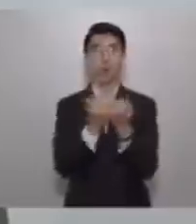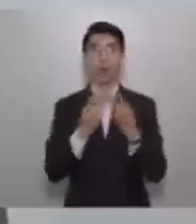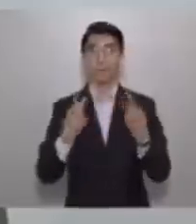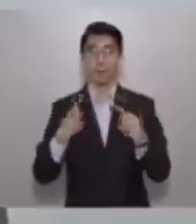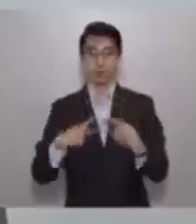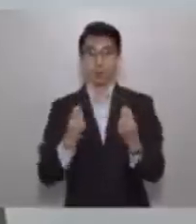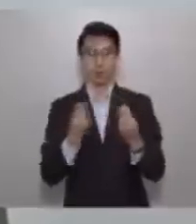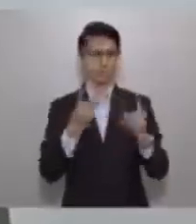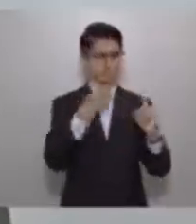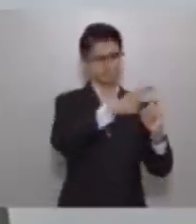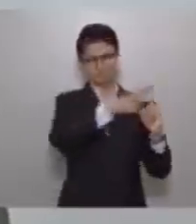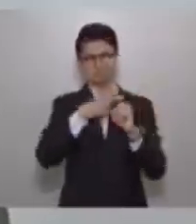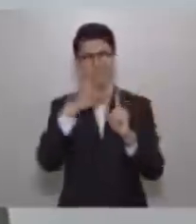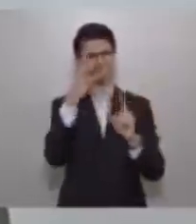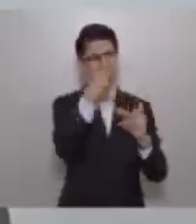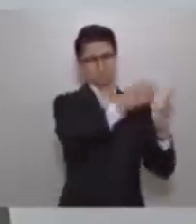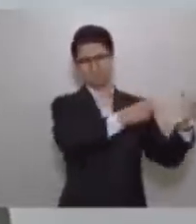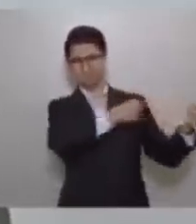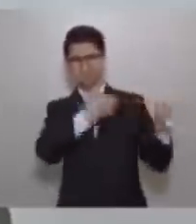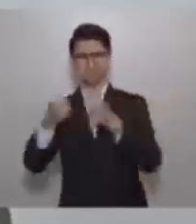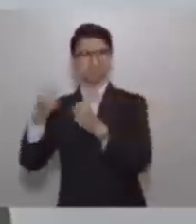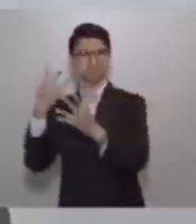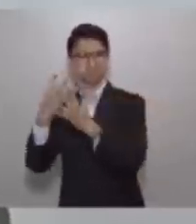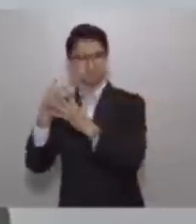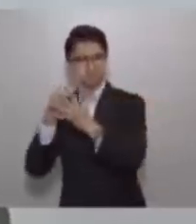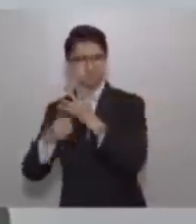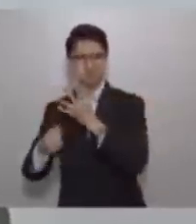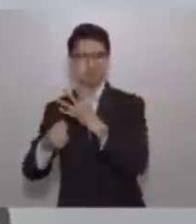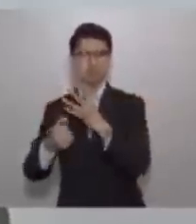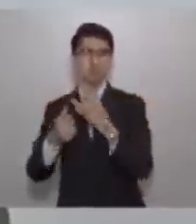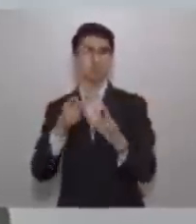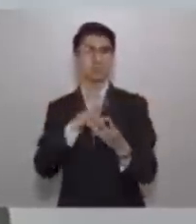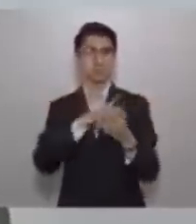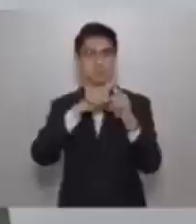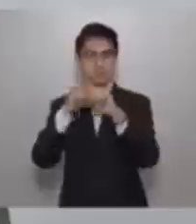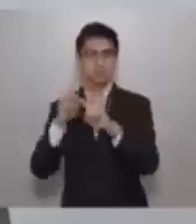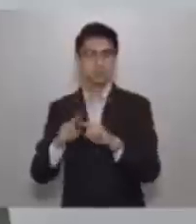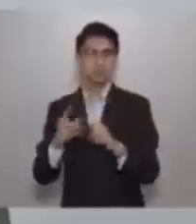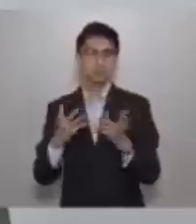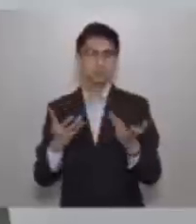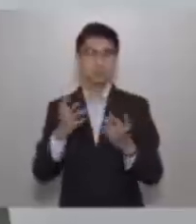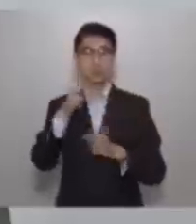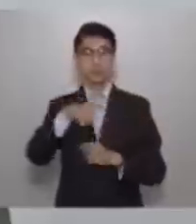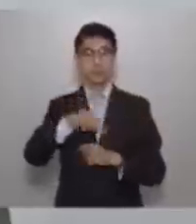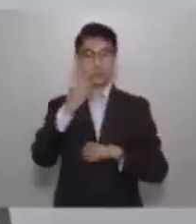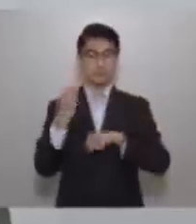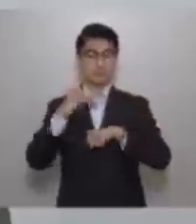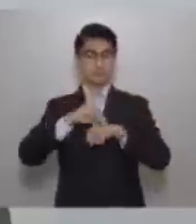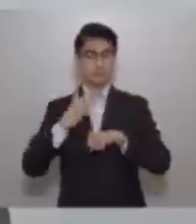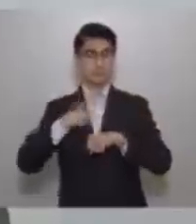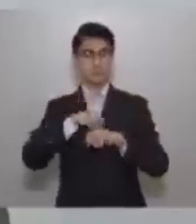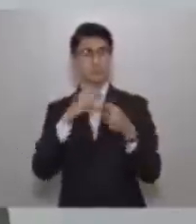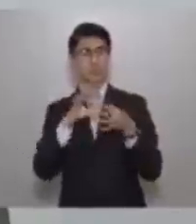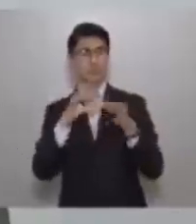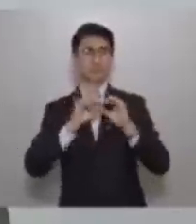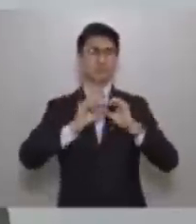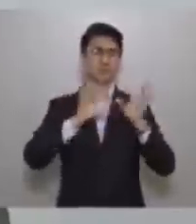esa incidencia en los números que los tenemos, no podemos ser decir que vamos bien o que ser